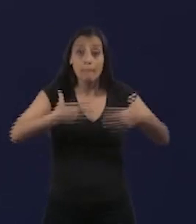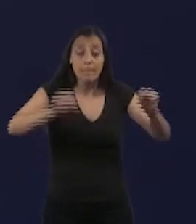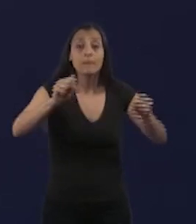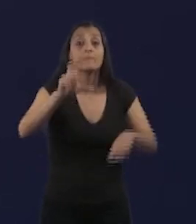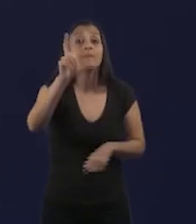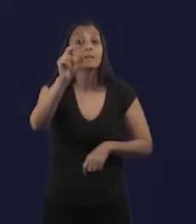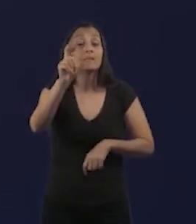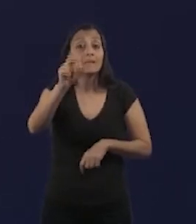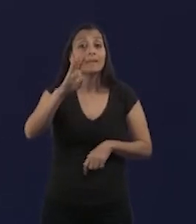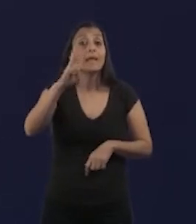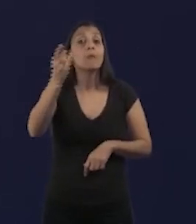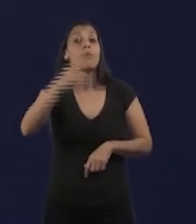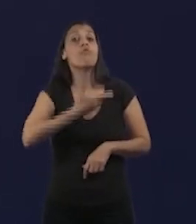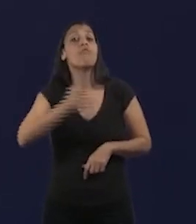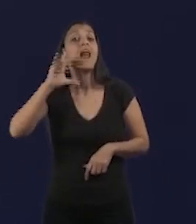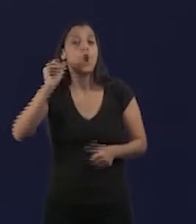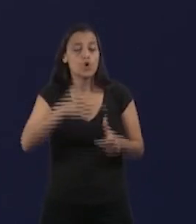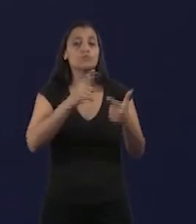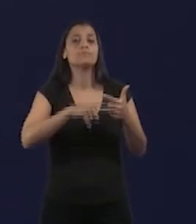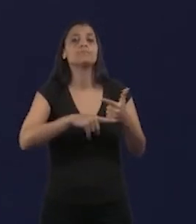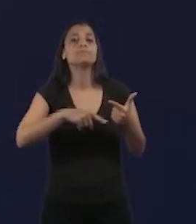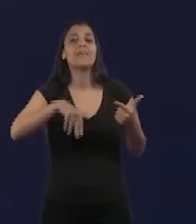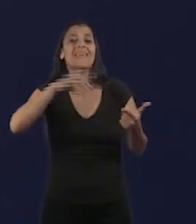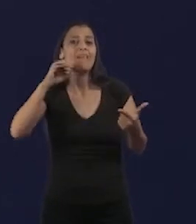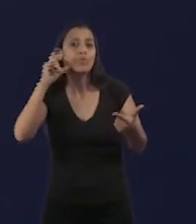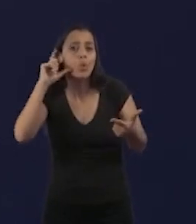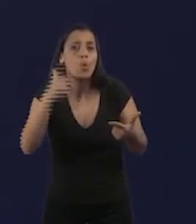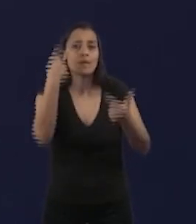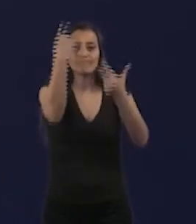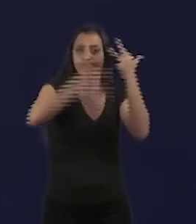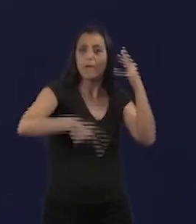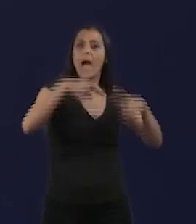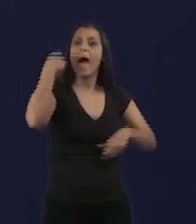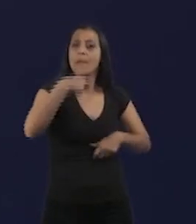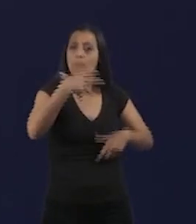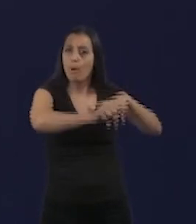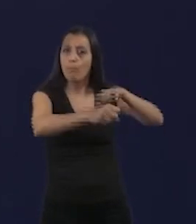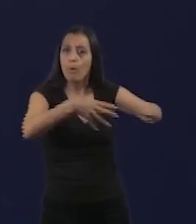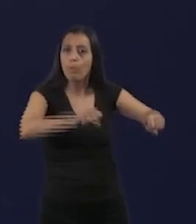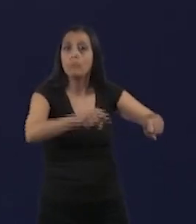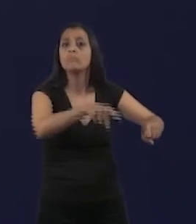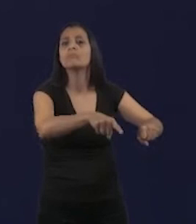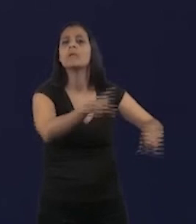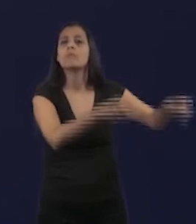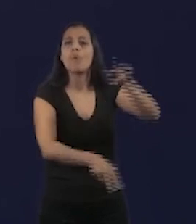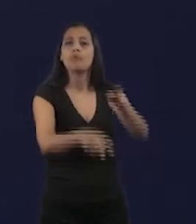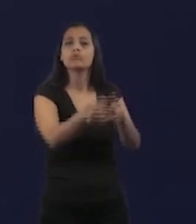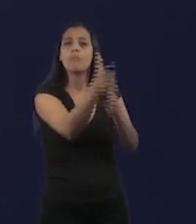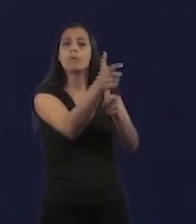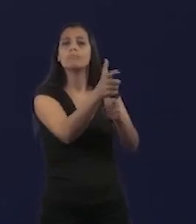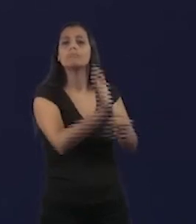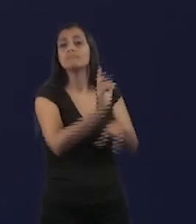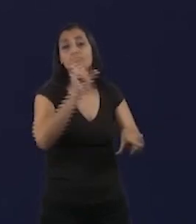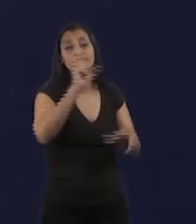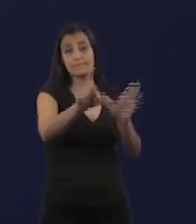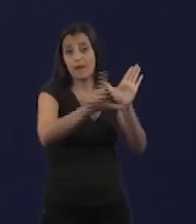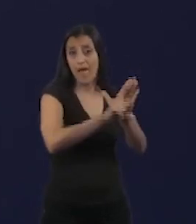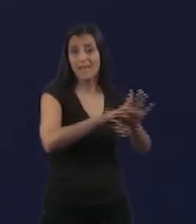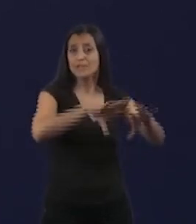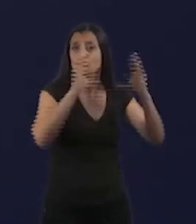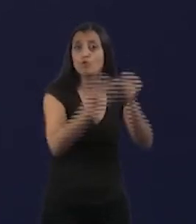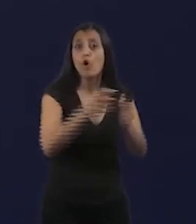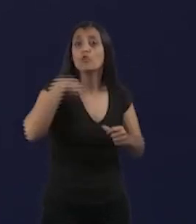30 B Búfalos ciervos yandes que se hallaban dentro de un campo utilizado para la casa ilegal todos estos animales fueron